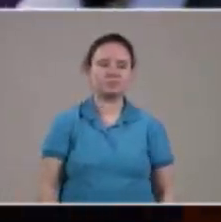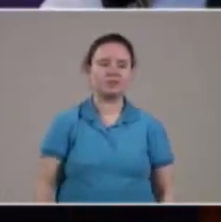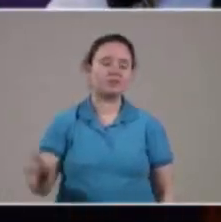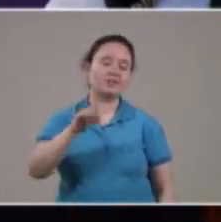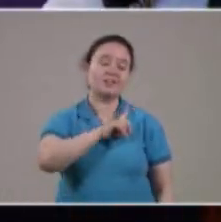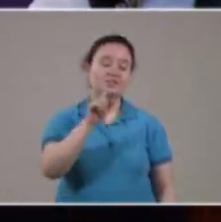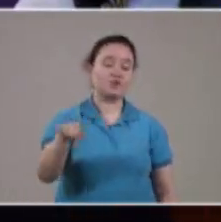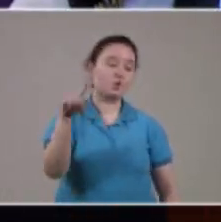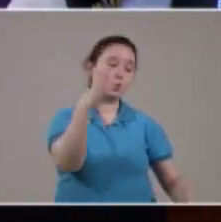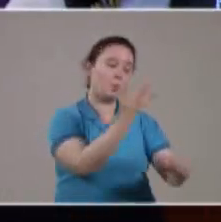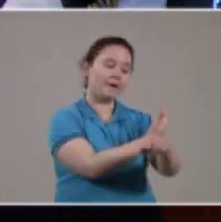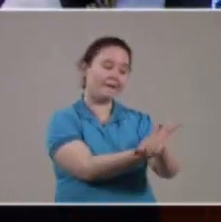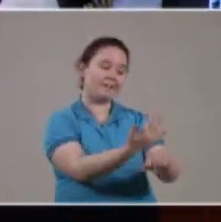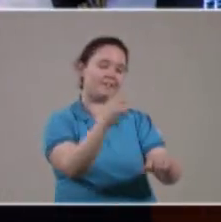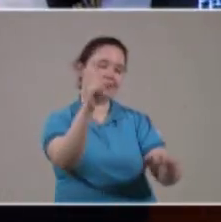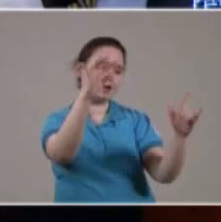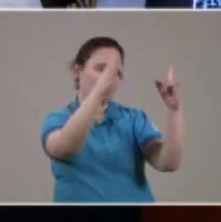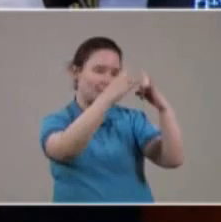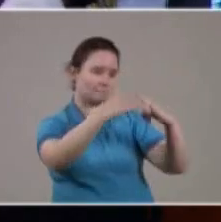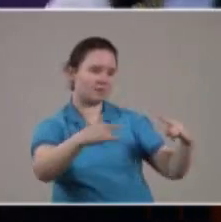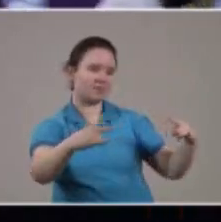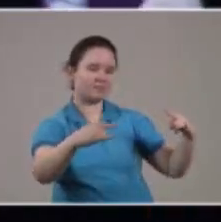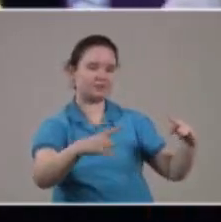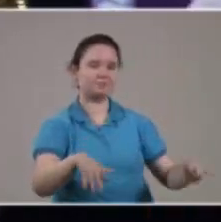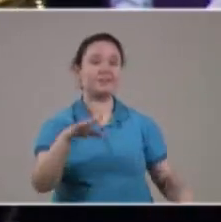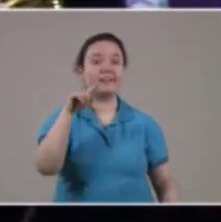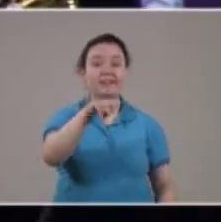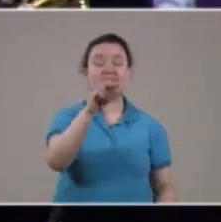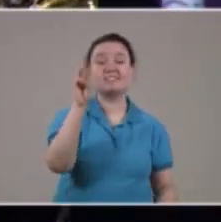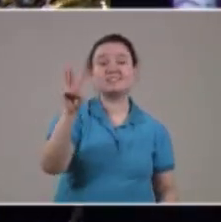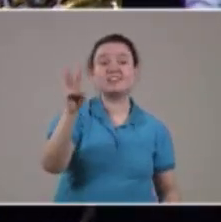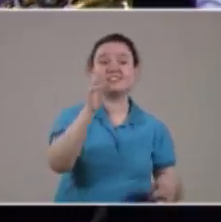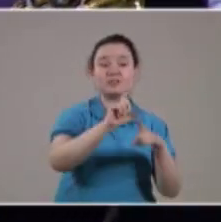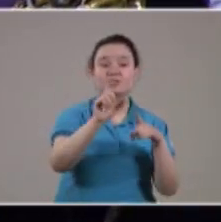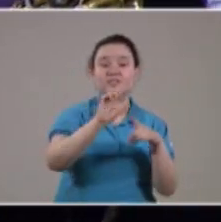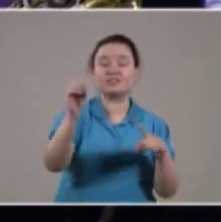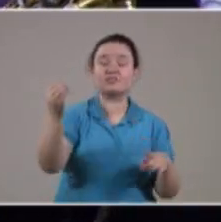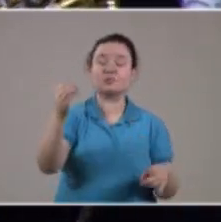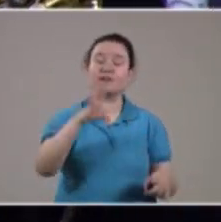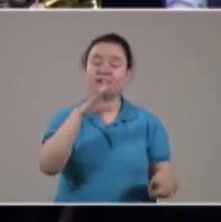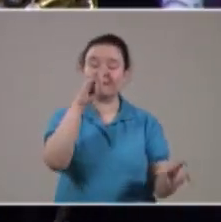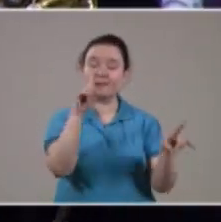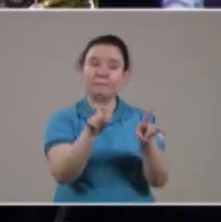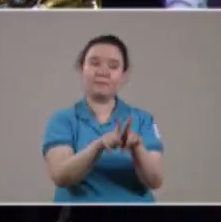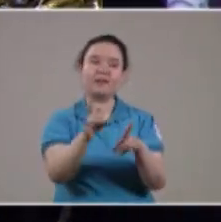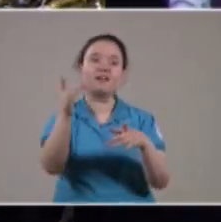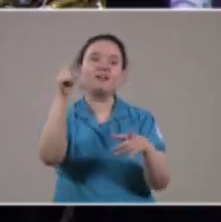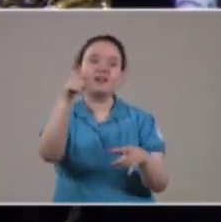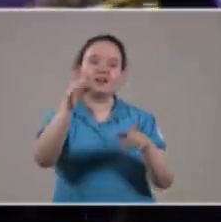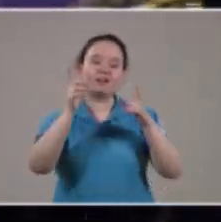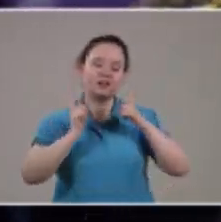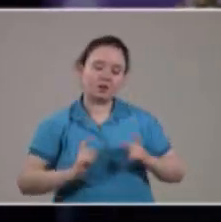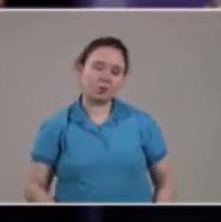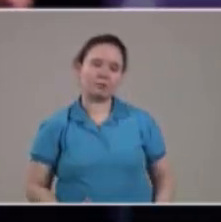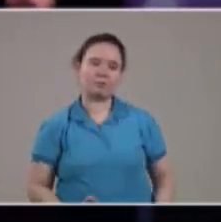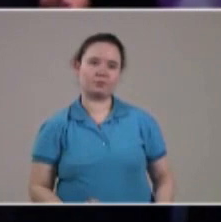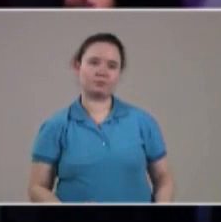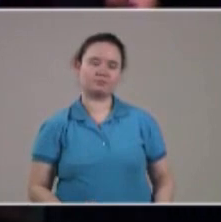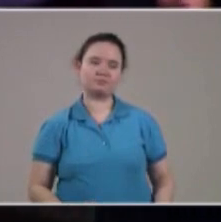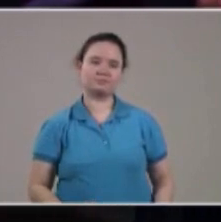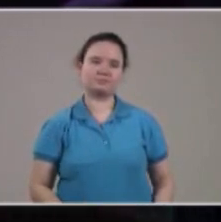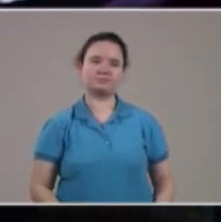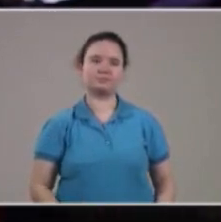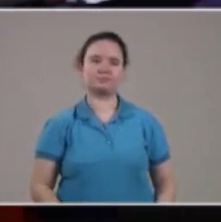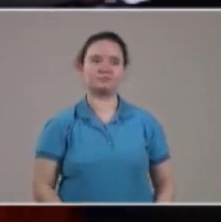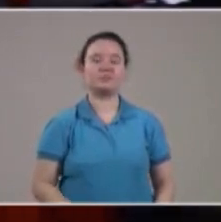estuvieran en un jardín, en una tienda. Estas tres cosas también estuvieran en una tienda, que era